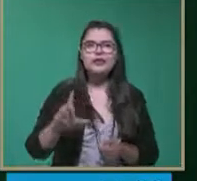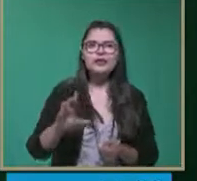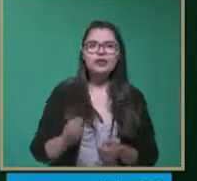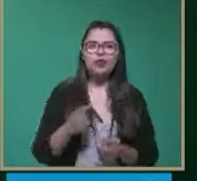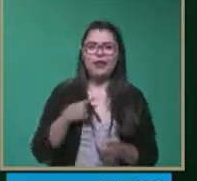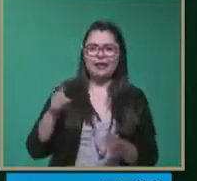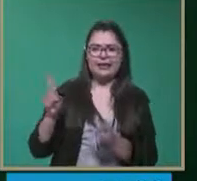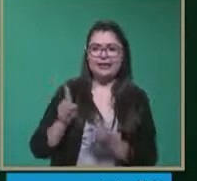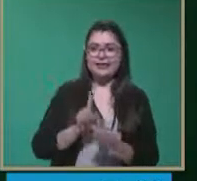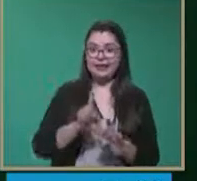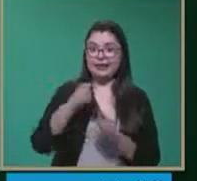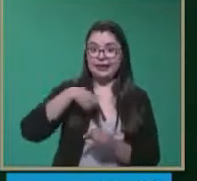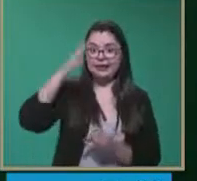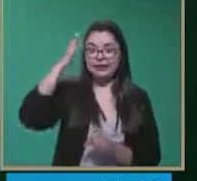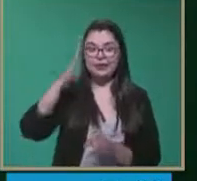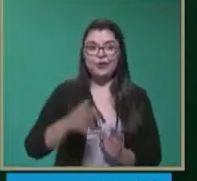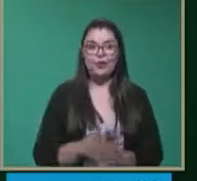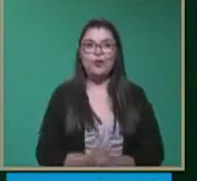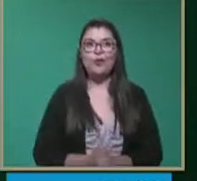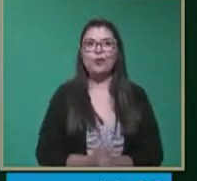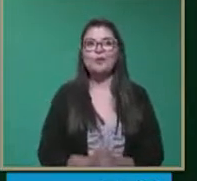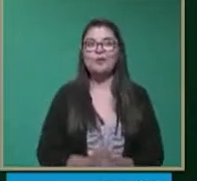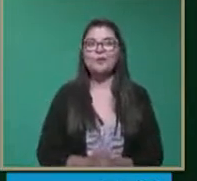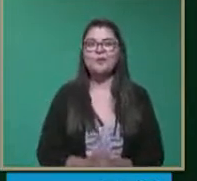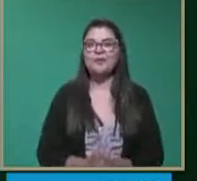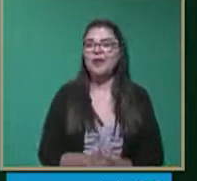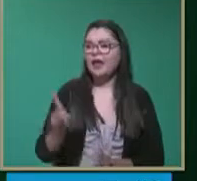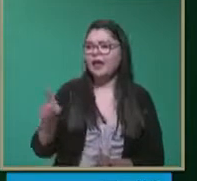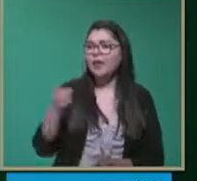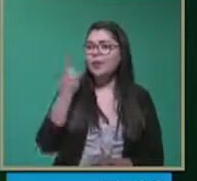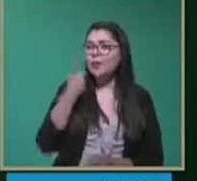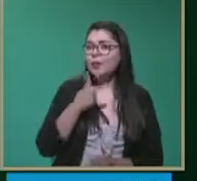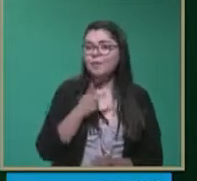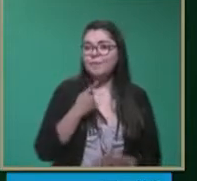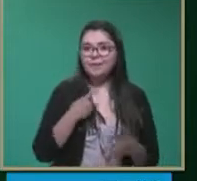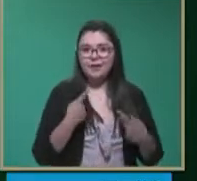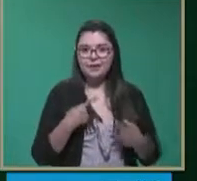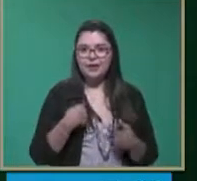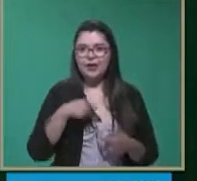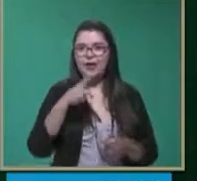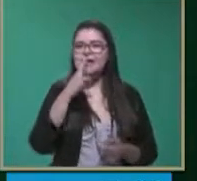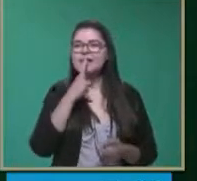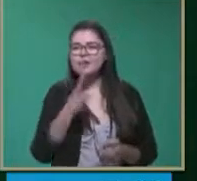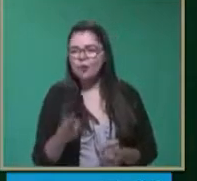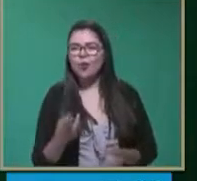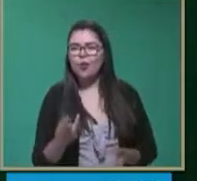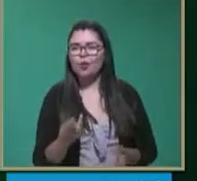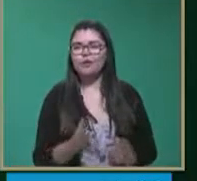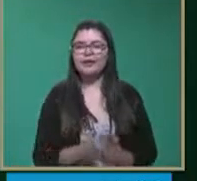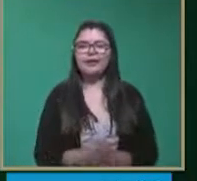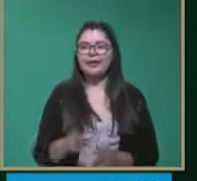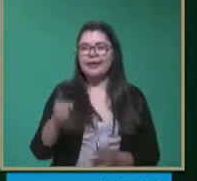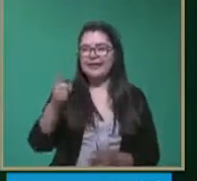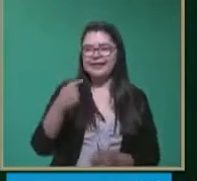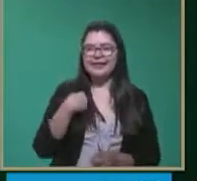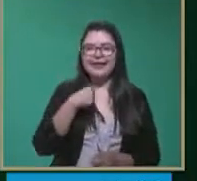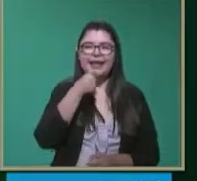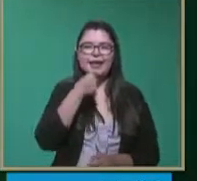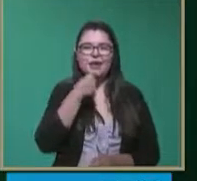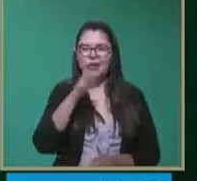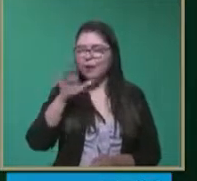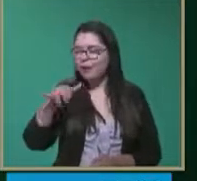¿Lo recuerdas? Sí, y luego alguien contesta que es la persona que los va a buscar a todos. Yo soy